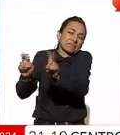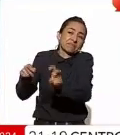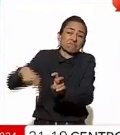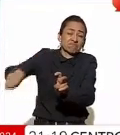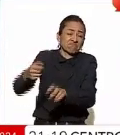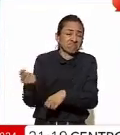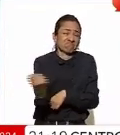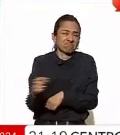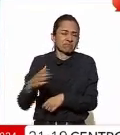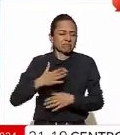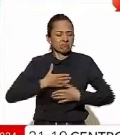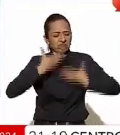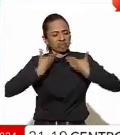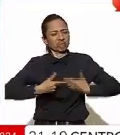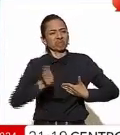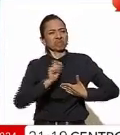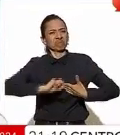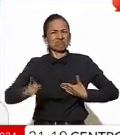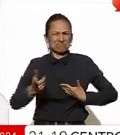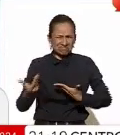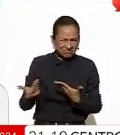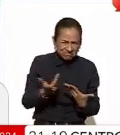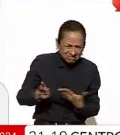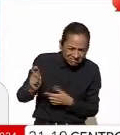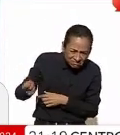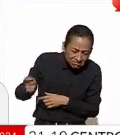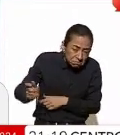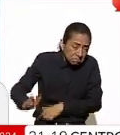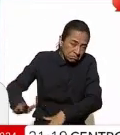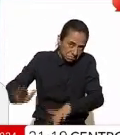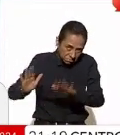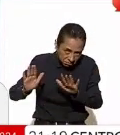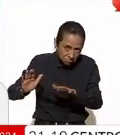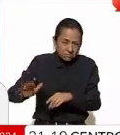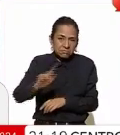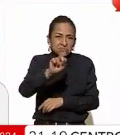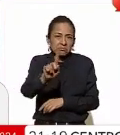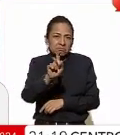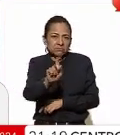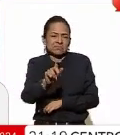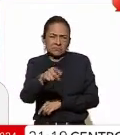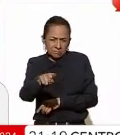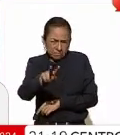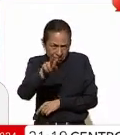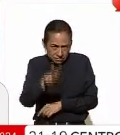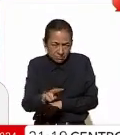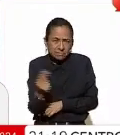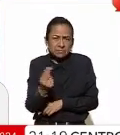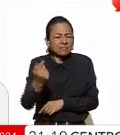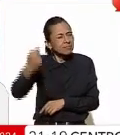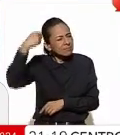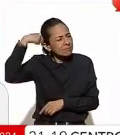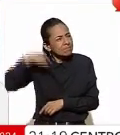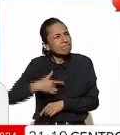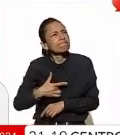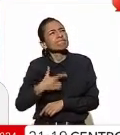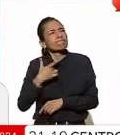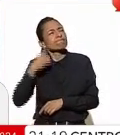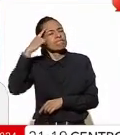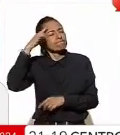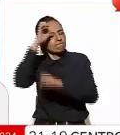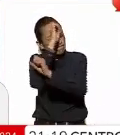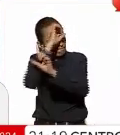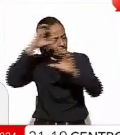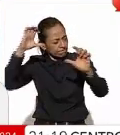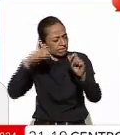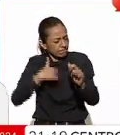veces. Pero ahí está la situación en donde uno tiene que también dimensionar y entender que parte